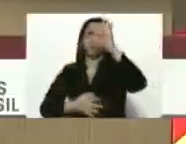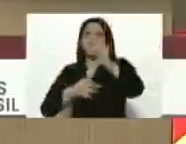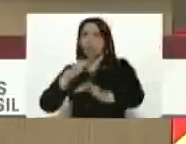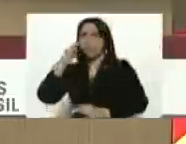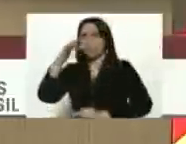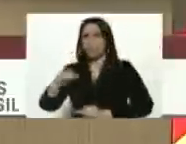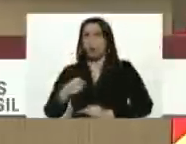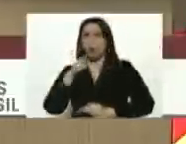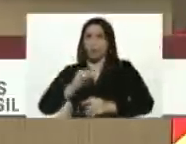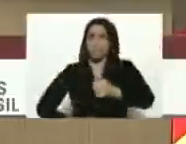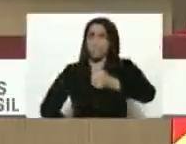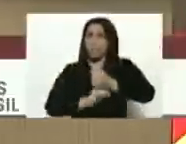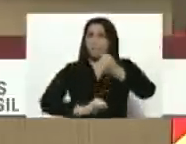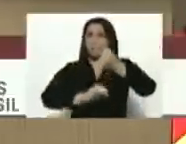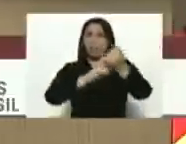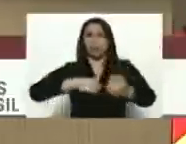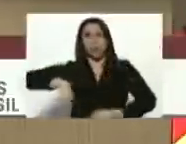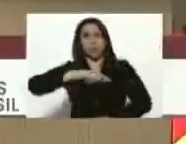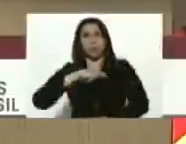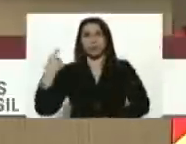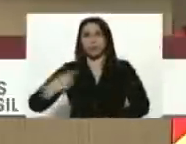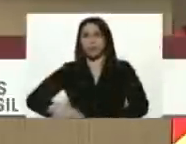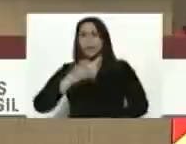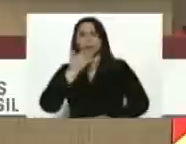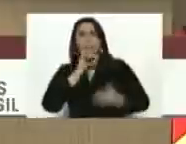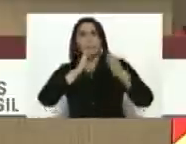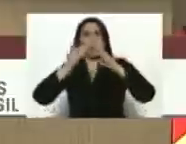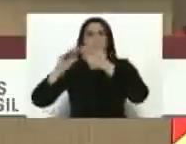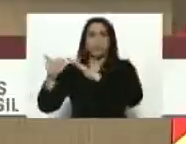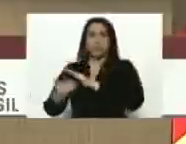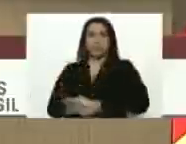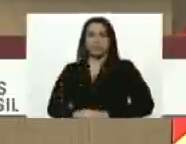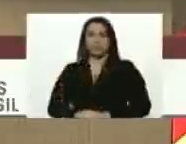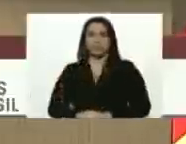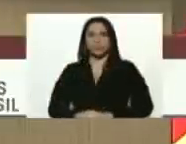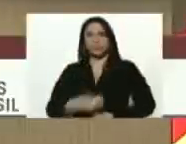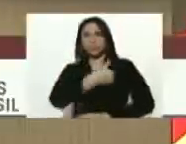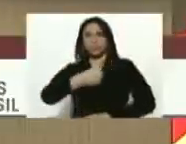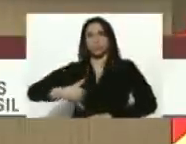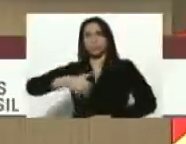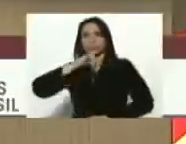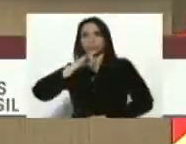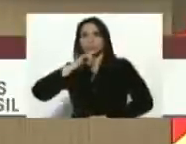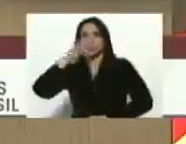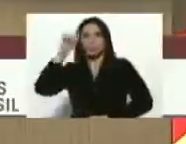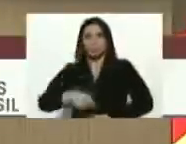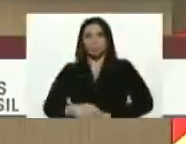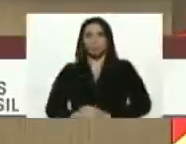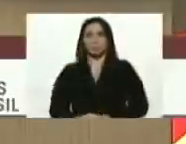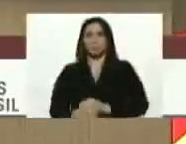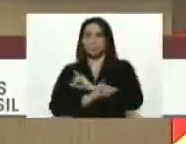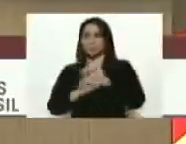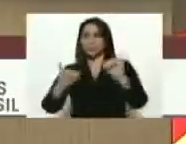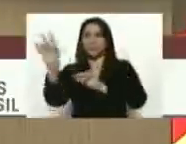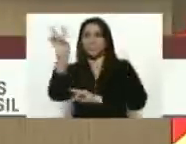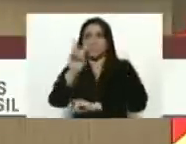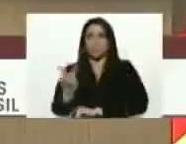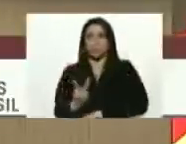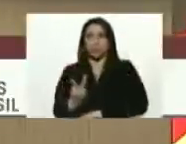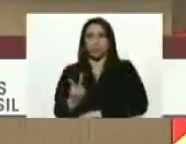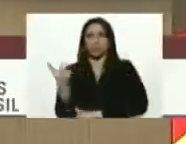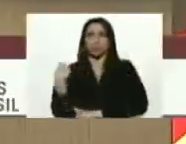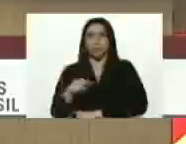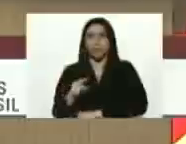ese ha sido el impulso que hemos tenido en casos comunitarios. Quiero informar también que ya Venezuela